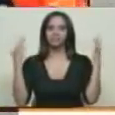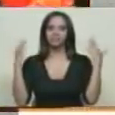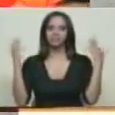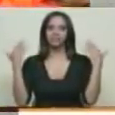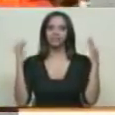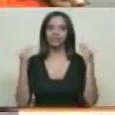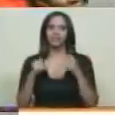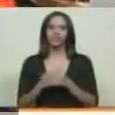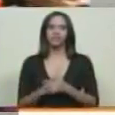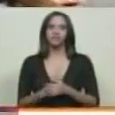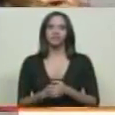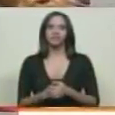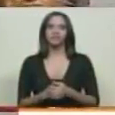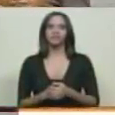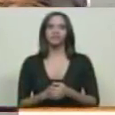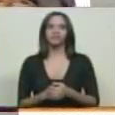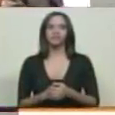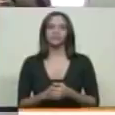Yo